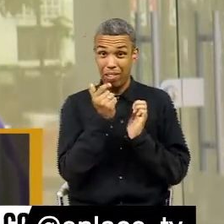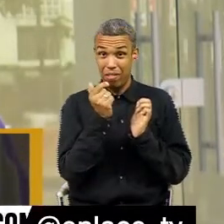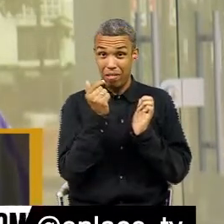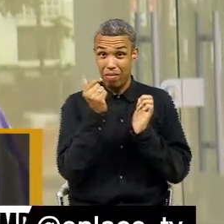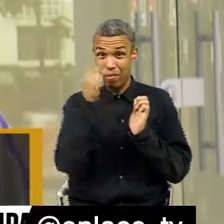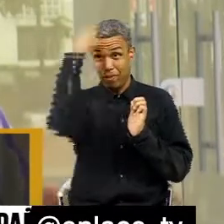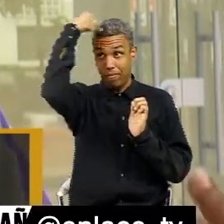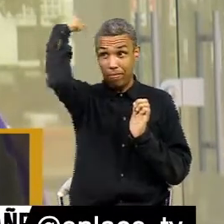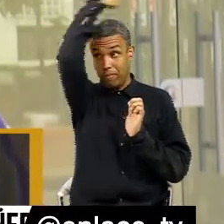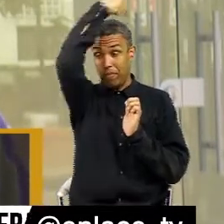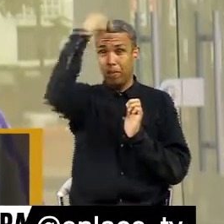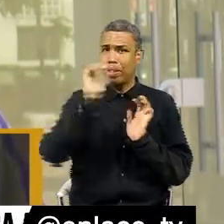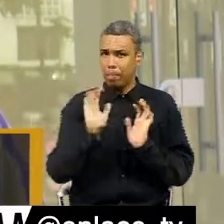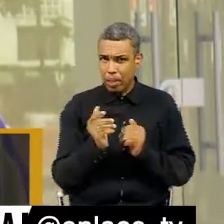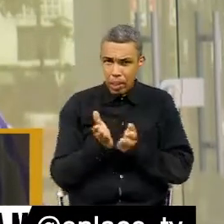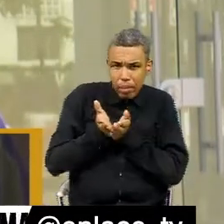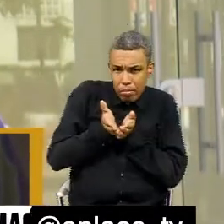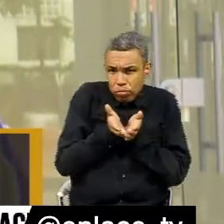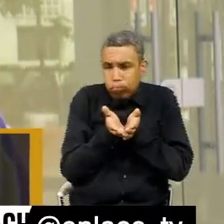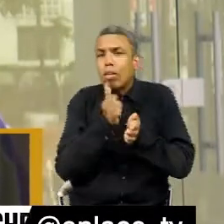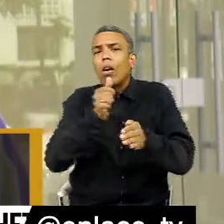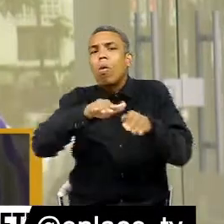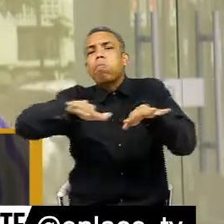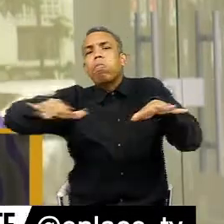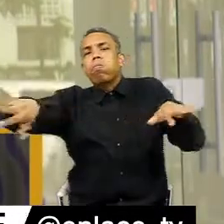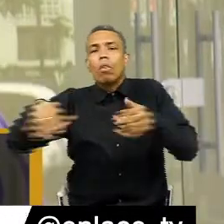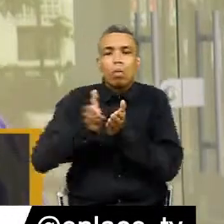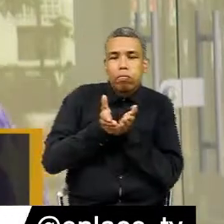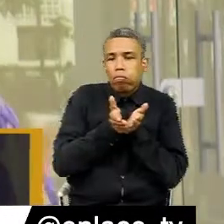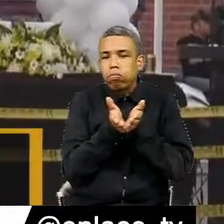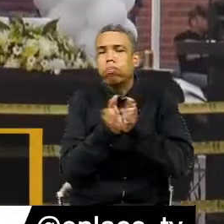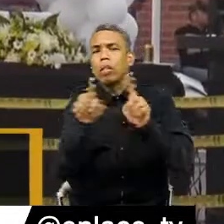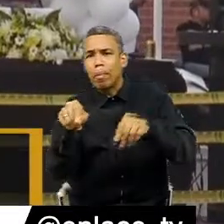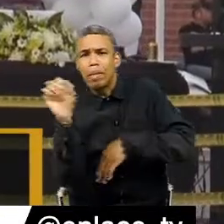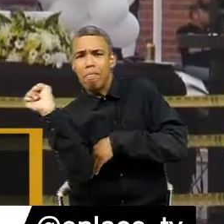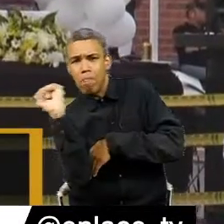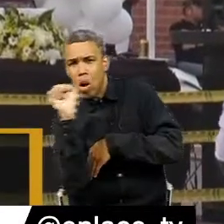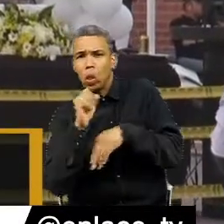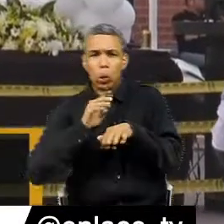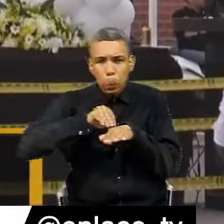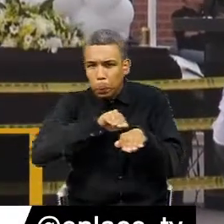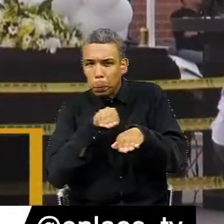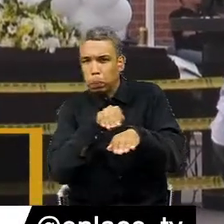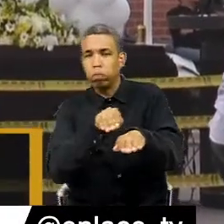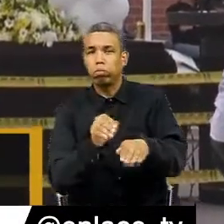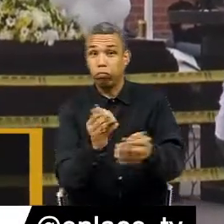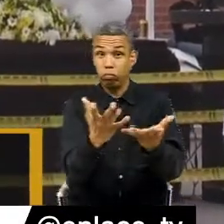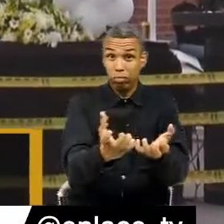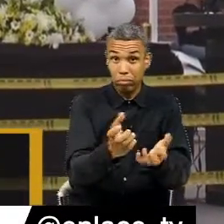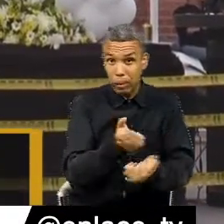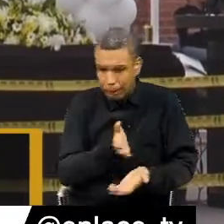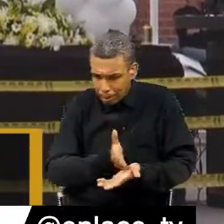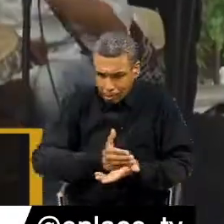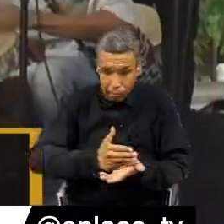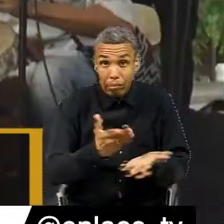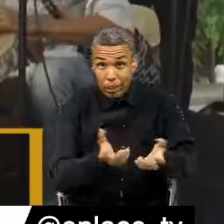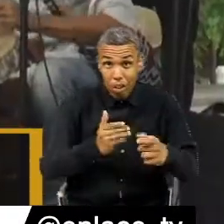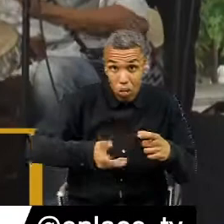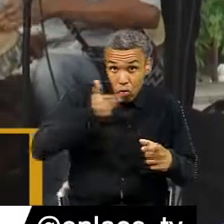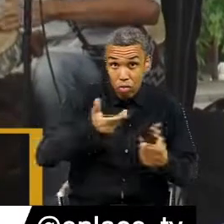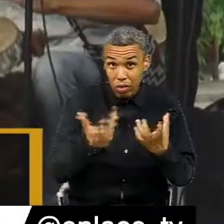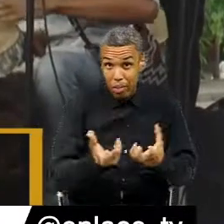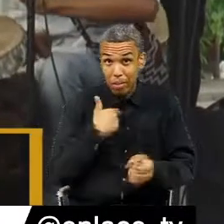eso es que se celebra esas fiestas patronales en este sector del sector de La Rampa. Quienes deseen competir en el Festival del Sancocho pueden acercarse al sector